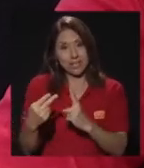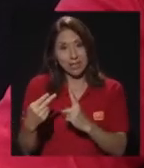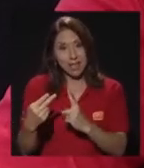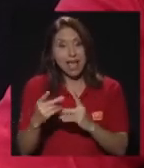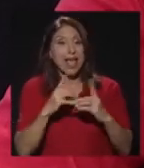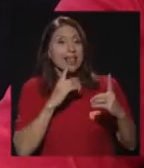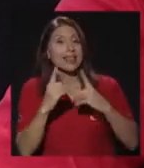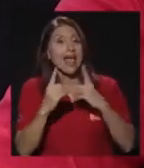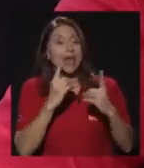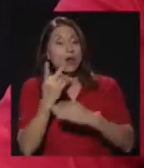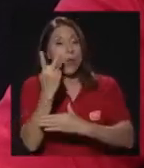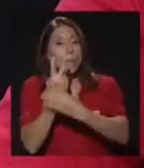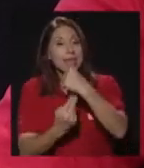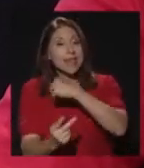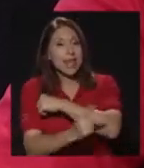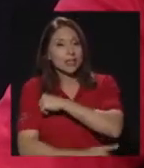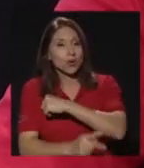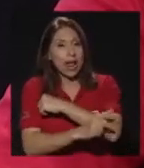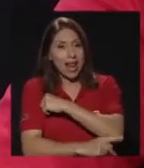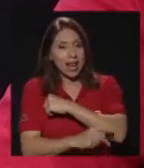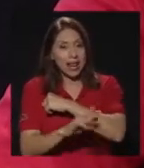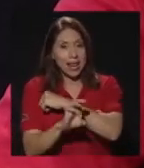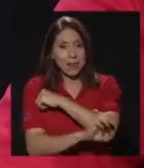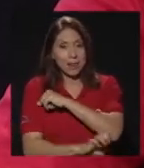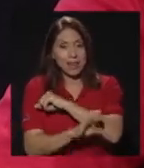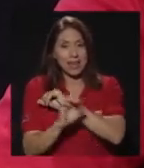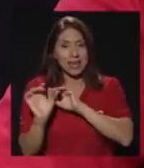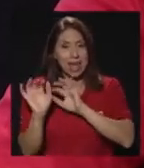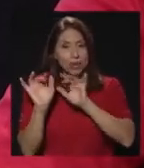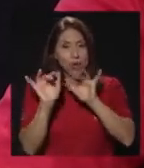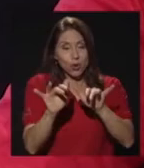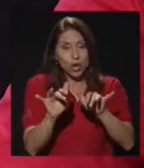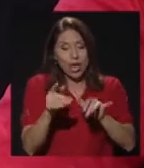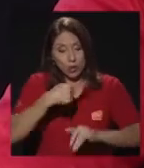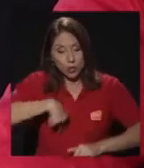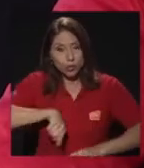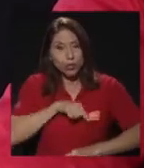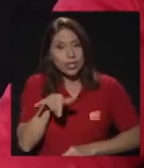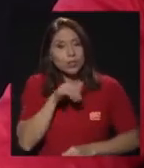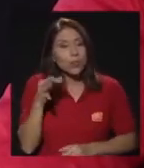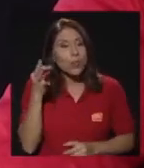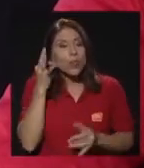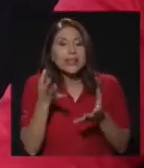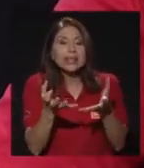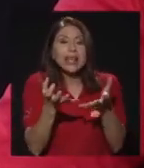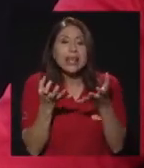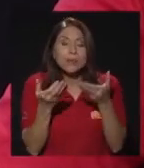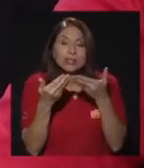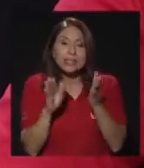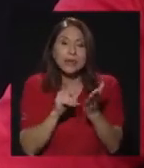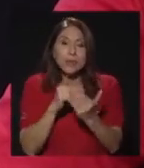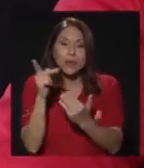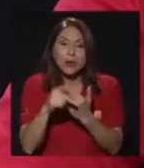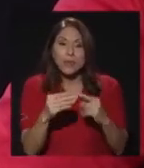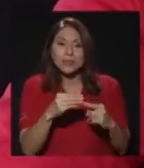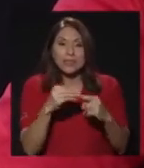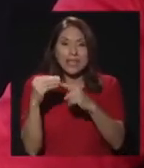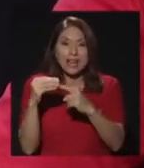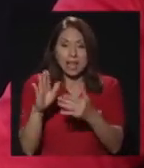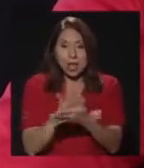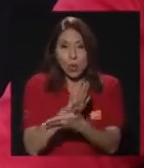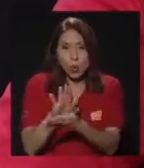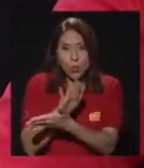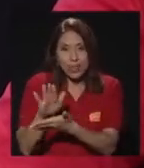binacional migratorio, queremos en particular que como mujeres se abra un programa especial de documentación a muy